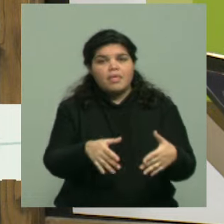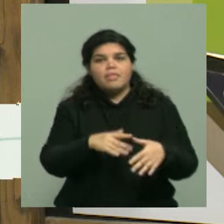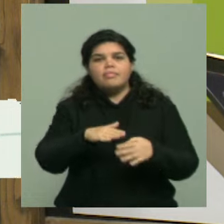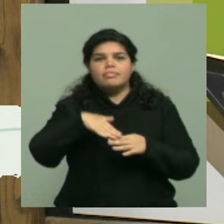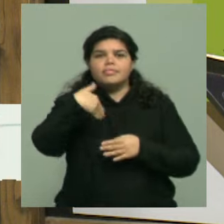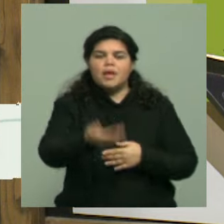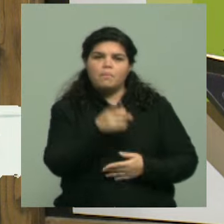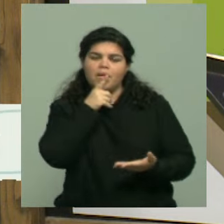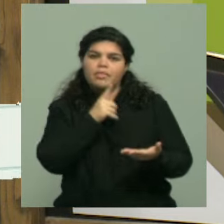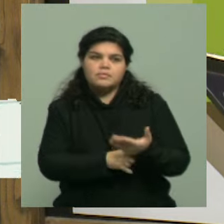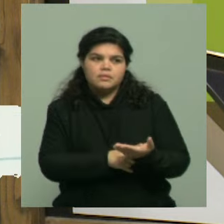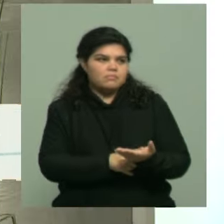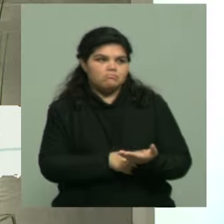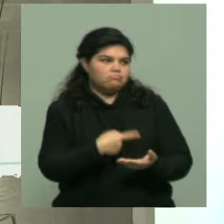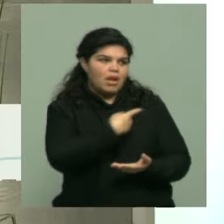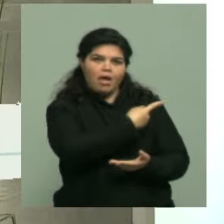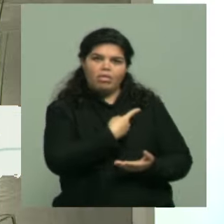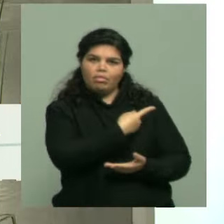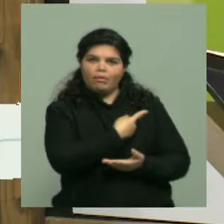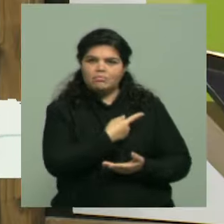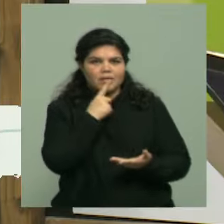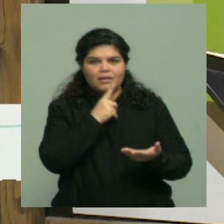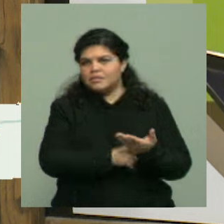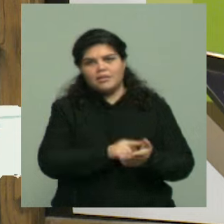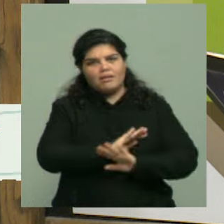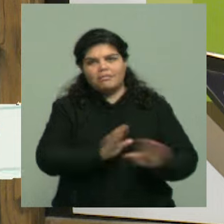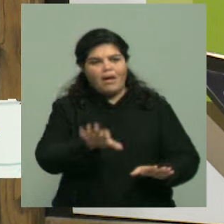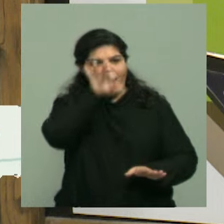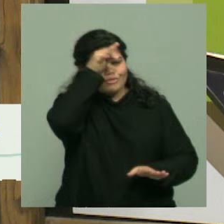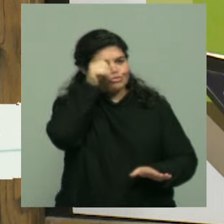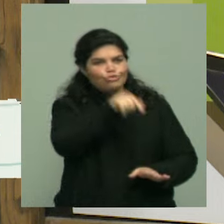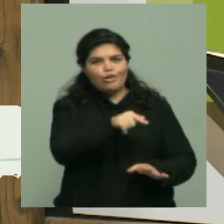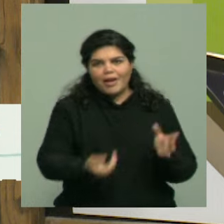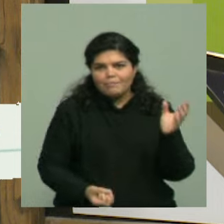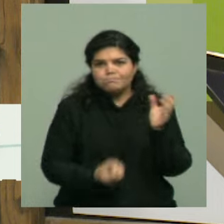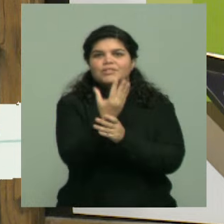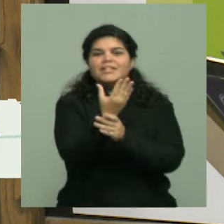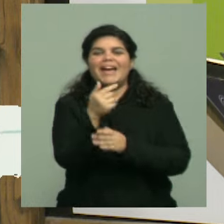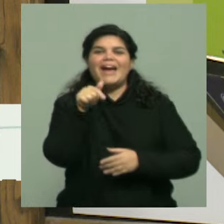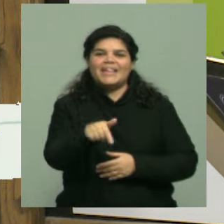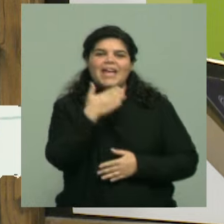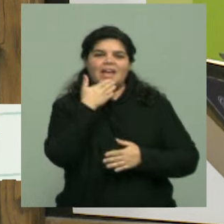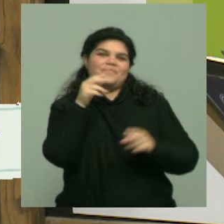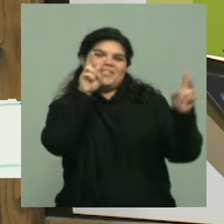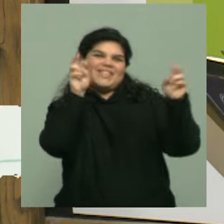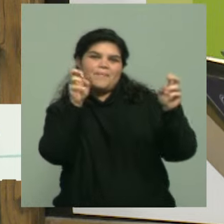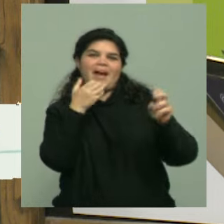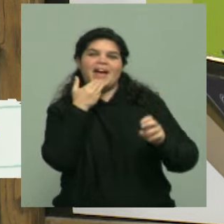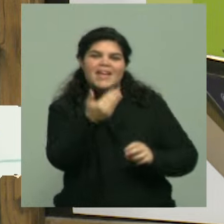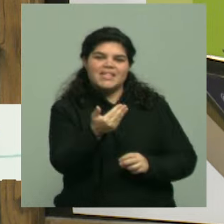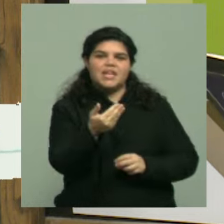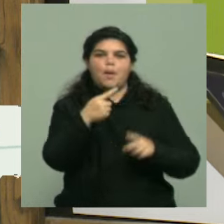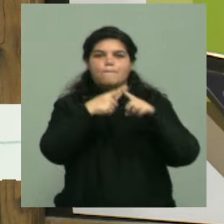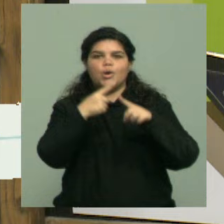bueno, vamos a subirlos al escenario. Claro. Son actores. Esto es un elenco. Nace gracias por interrumpir uno. ¿Por qué? Porque la idea era ver cómo se sentían ellos